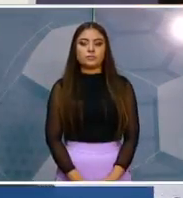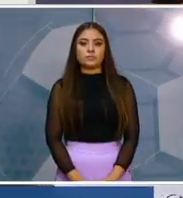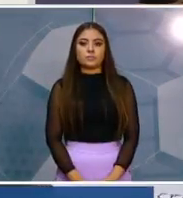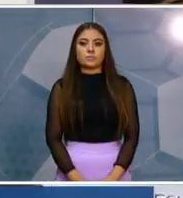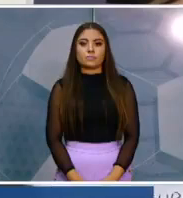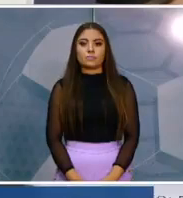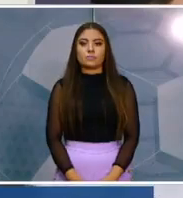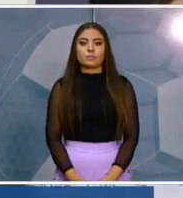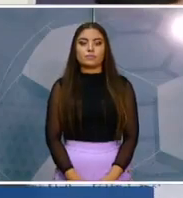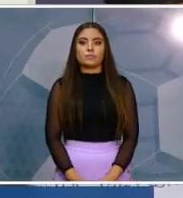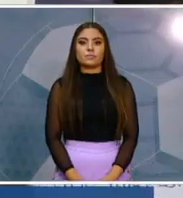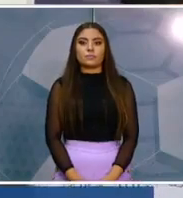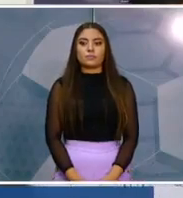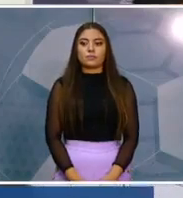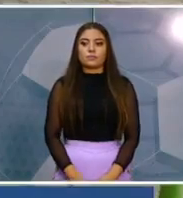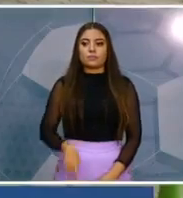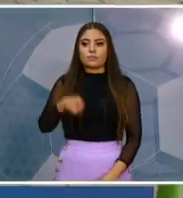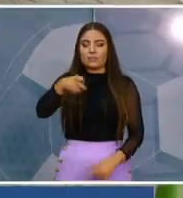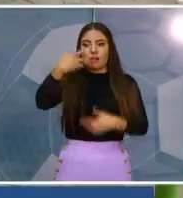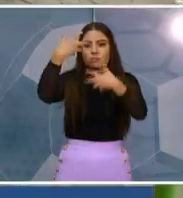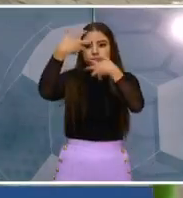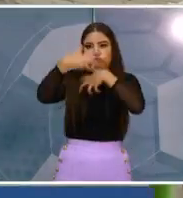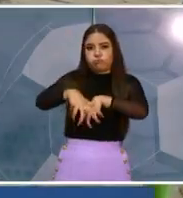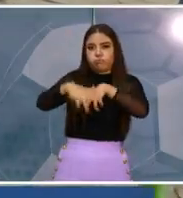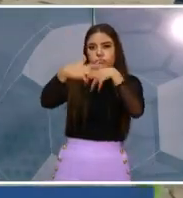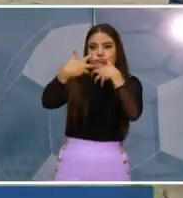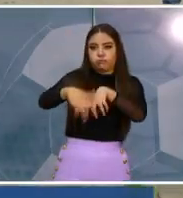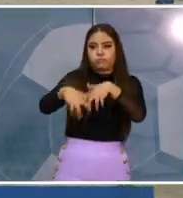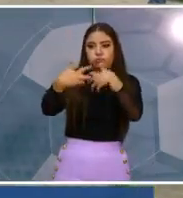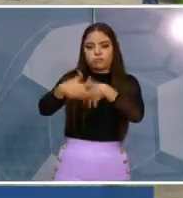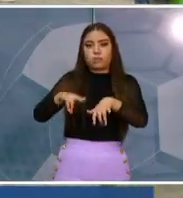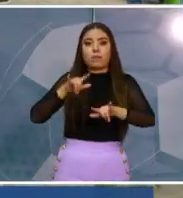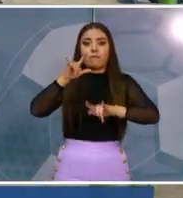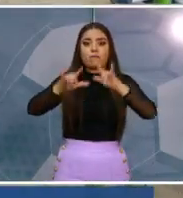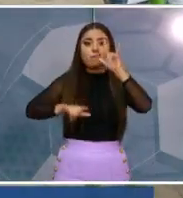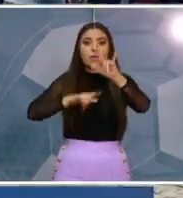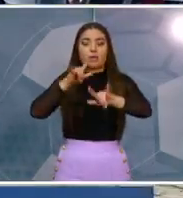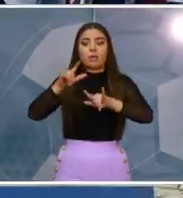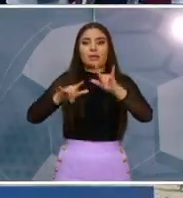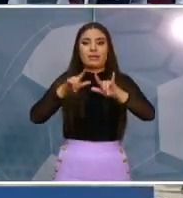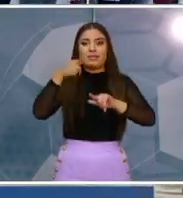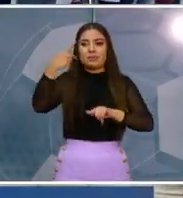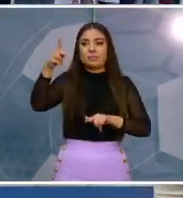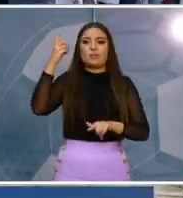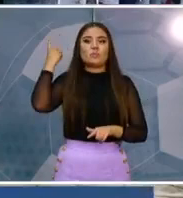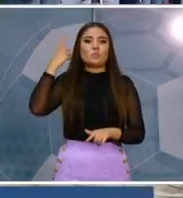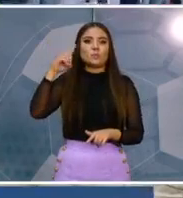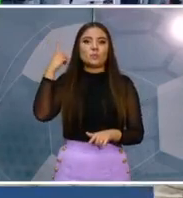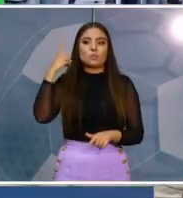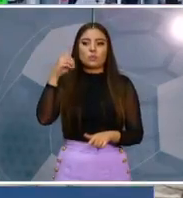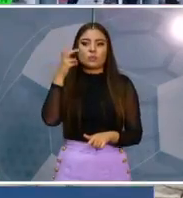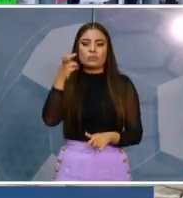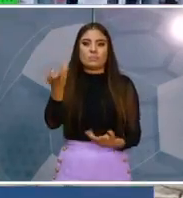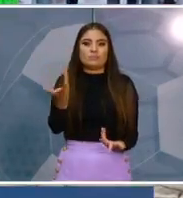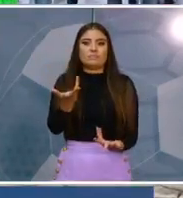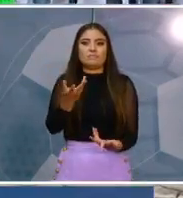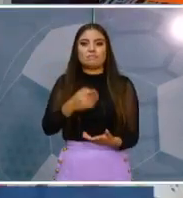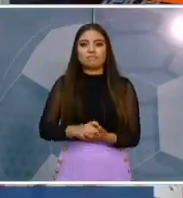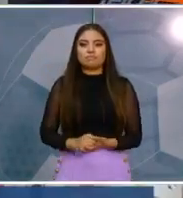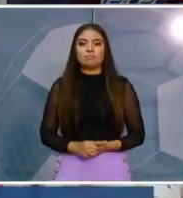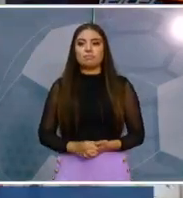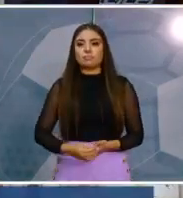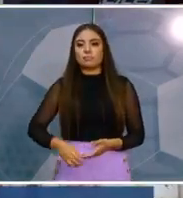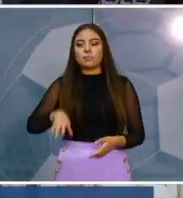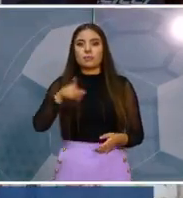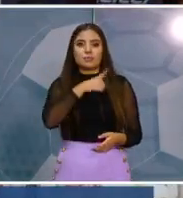Con una manifestación en las instalaciones de la Feria Nacional Durango, personal de salud y amigos de Eric lamentaron la muerte del pasante y exigieron mayor seguridad,